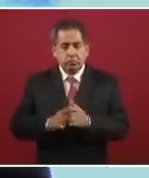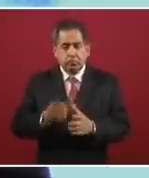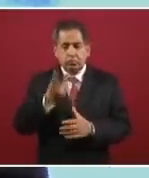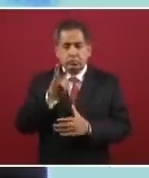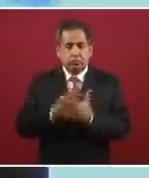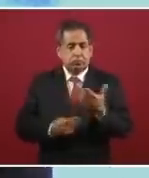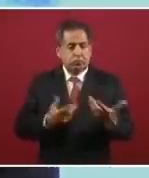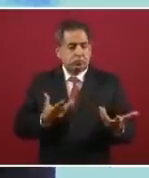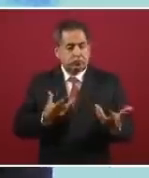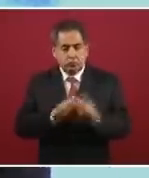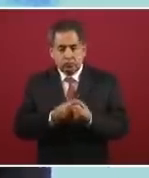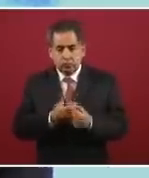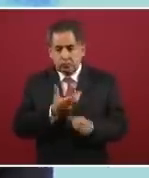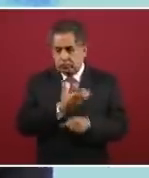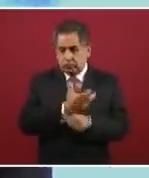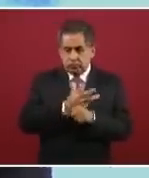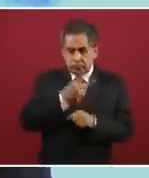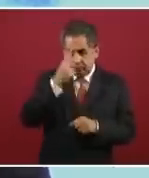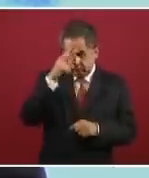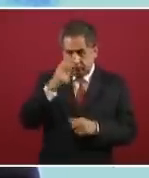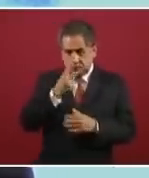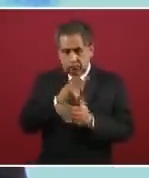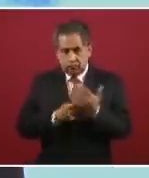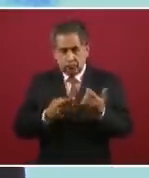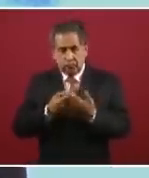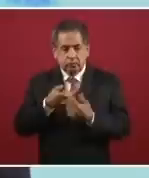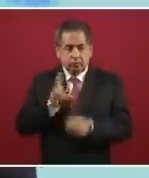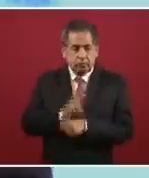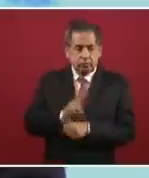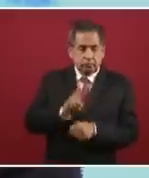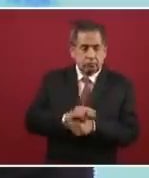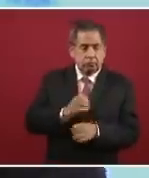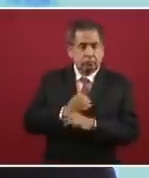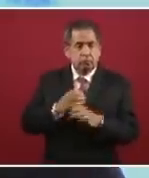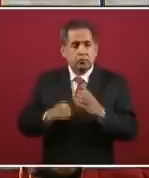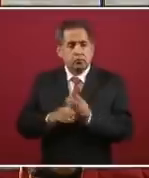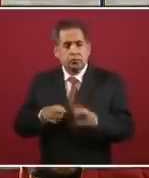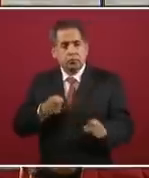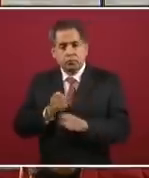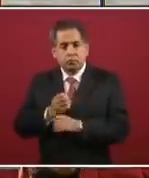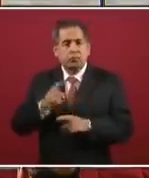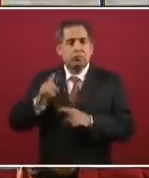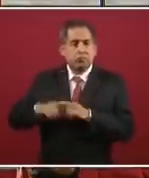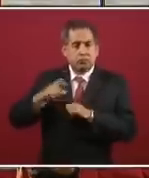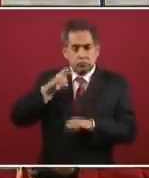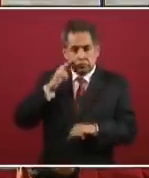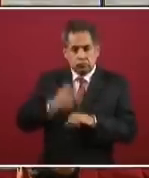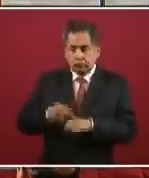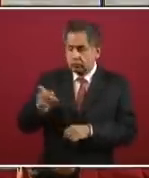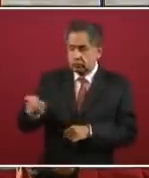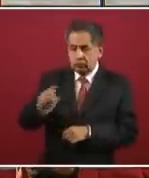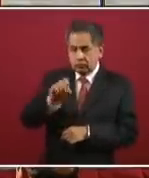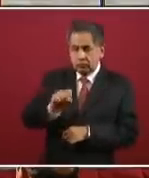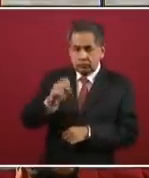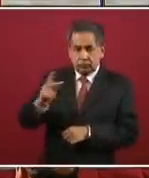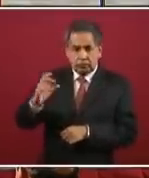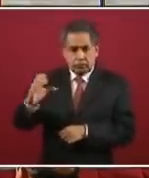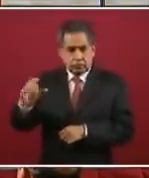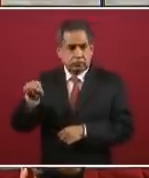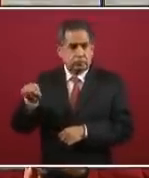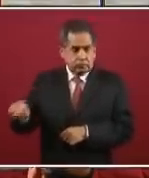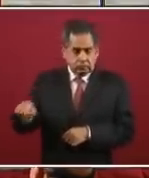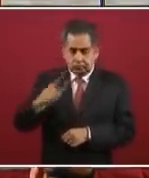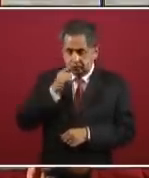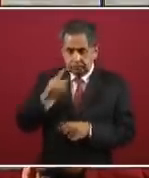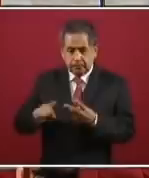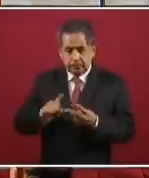sobre Tráfico de Armas y que lo integran de la parte mexicana la Secretaría de Seguridad y Protección Ciudadana, la